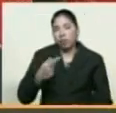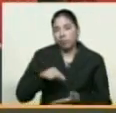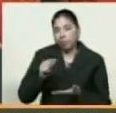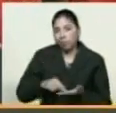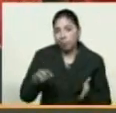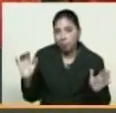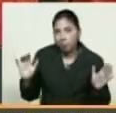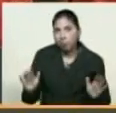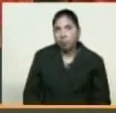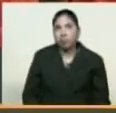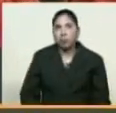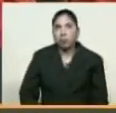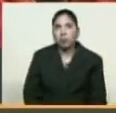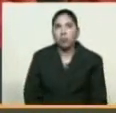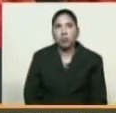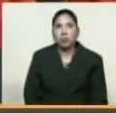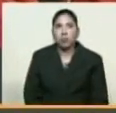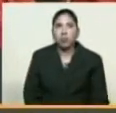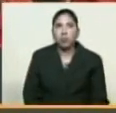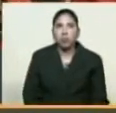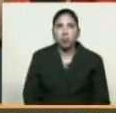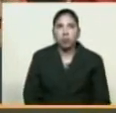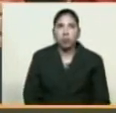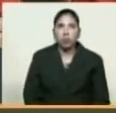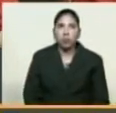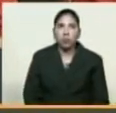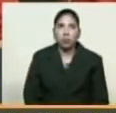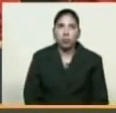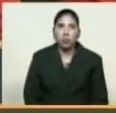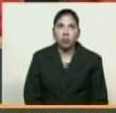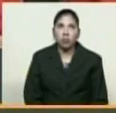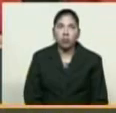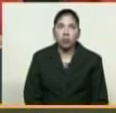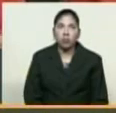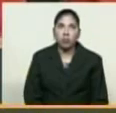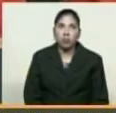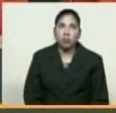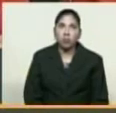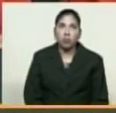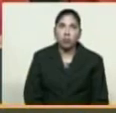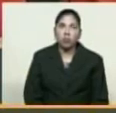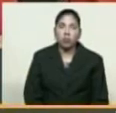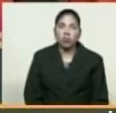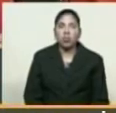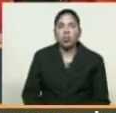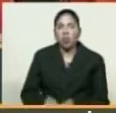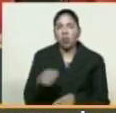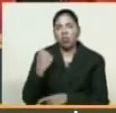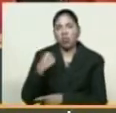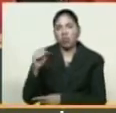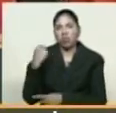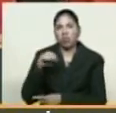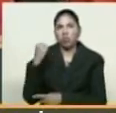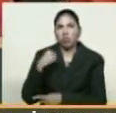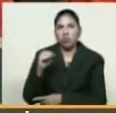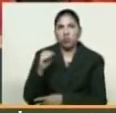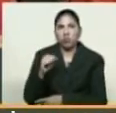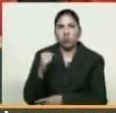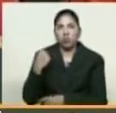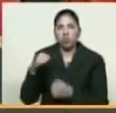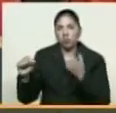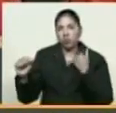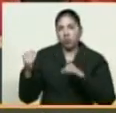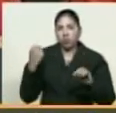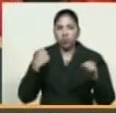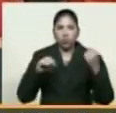de ¿cómo dicen los niños terribles? No voy, pues soy rebelde nada. Son realistas,